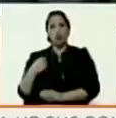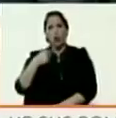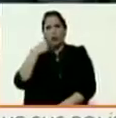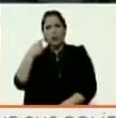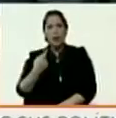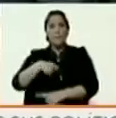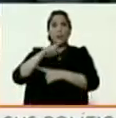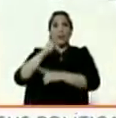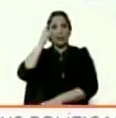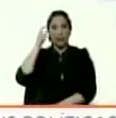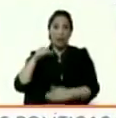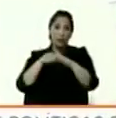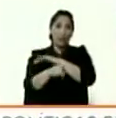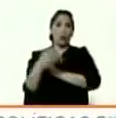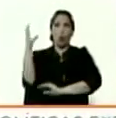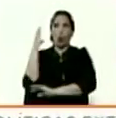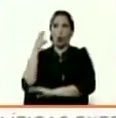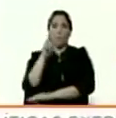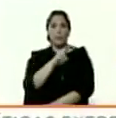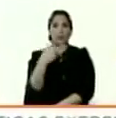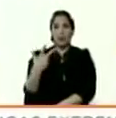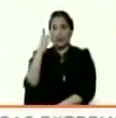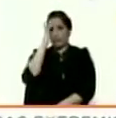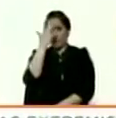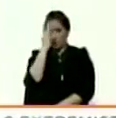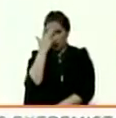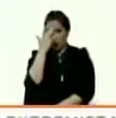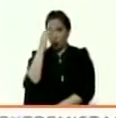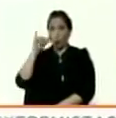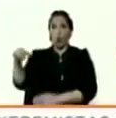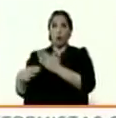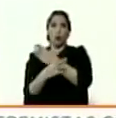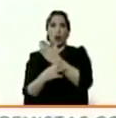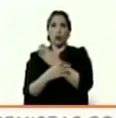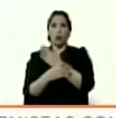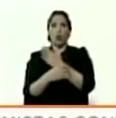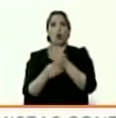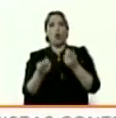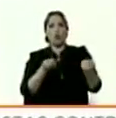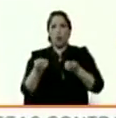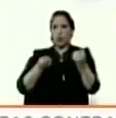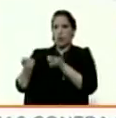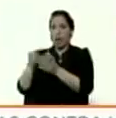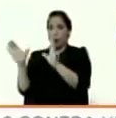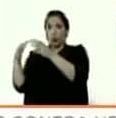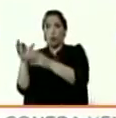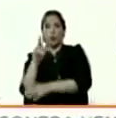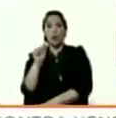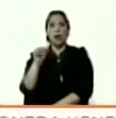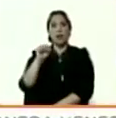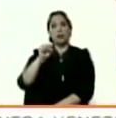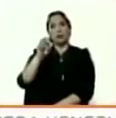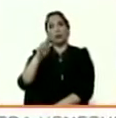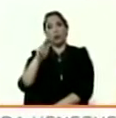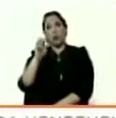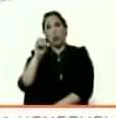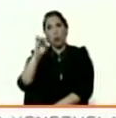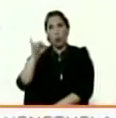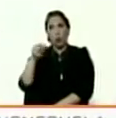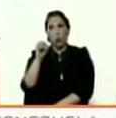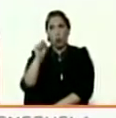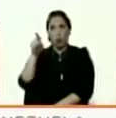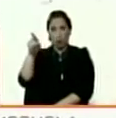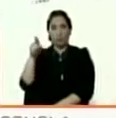día, la entrada a Colombia el 23 de febrero del señor Guaidó fue coordinada por los Rastrojos. Aquí están alias El